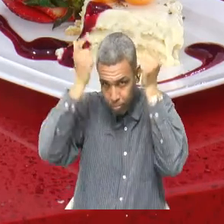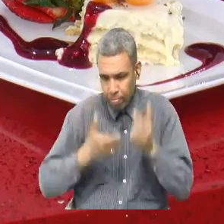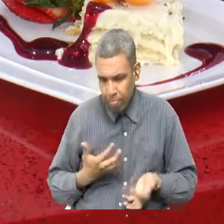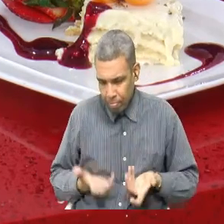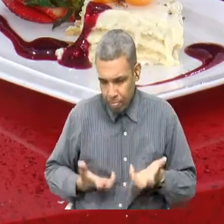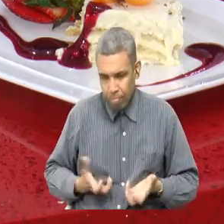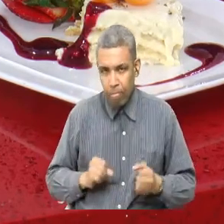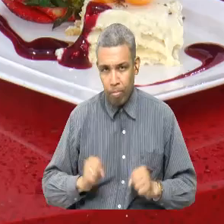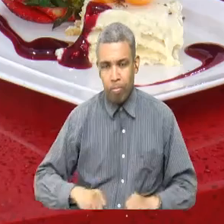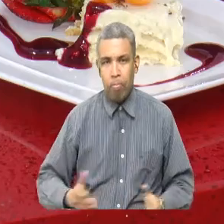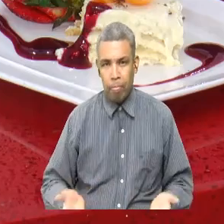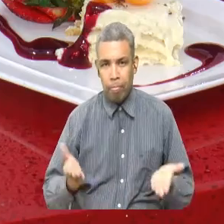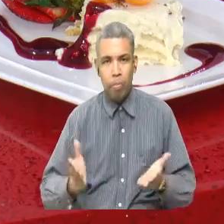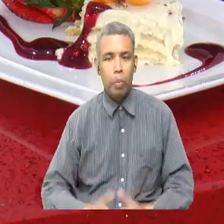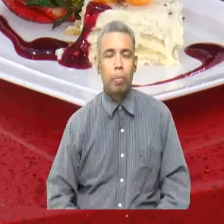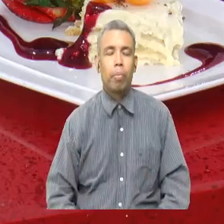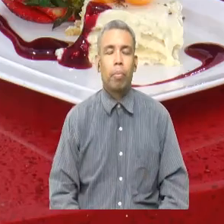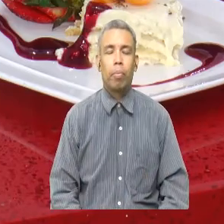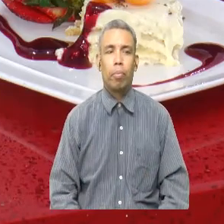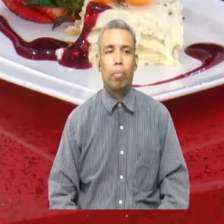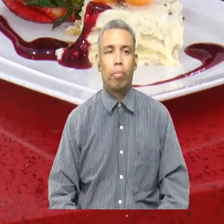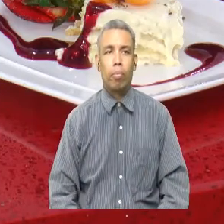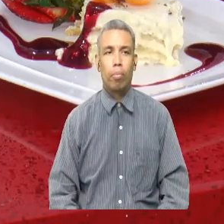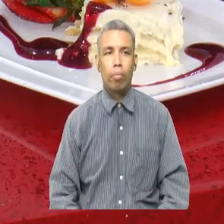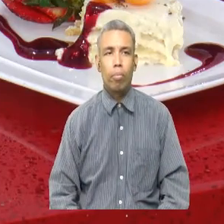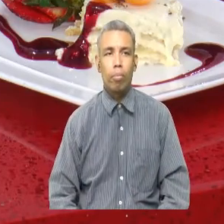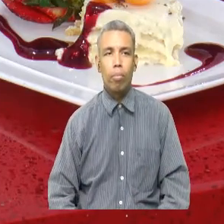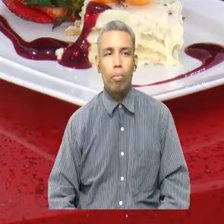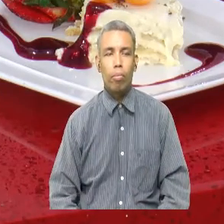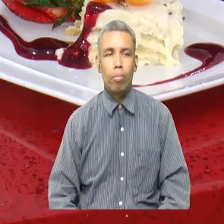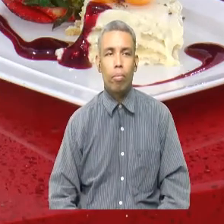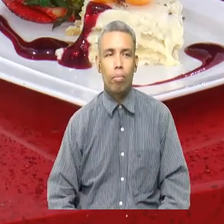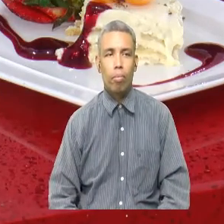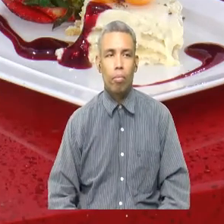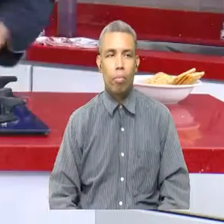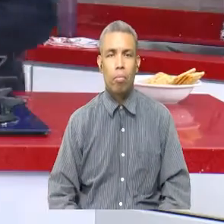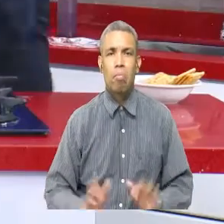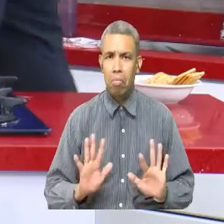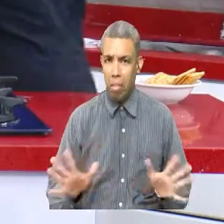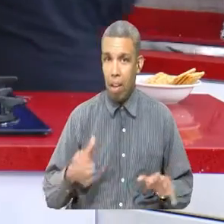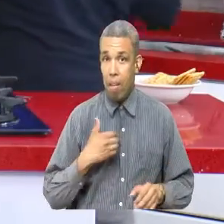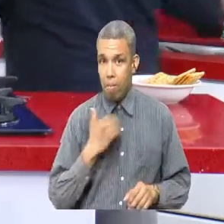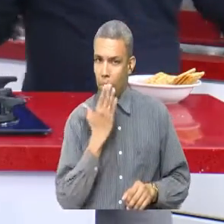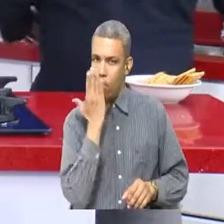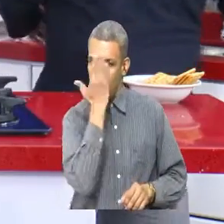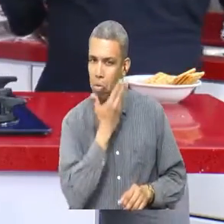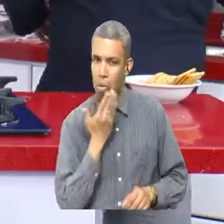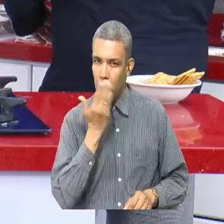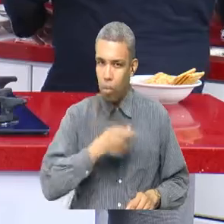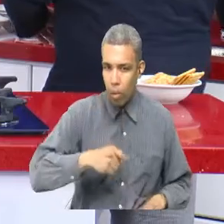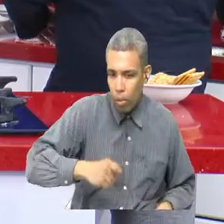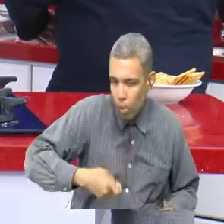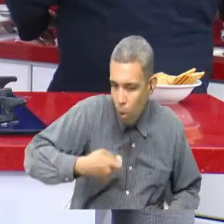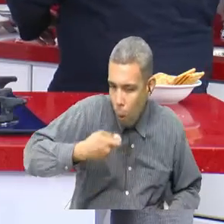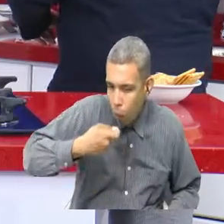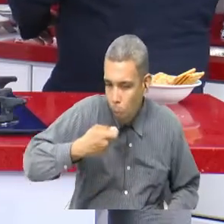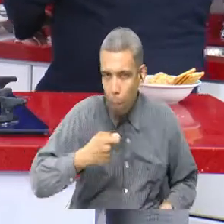televidentes. Bueno, ya aquí estamos nosotros. Yo creo que llega como el momento de ir probando. Claro, ya permítame. Se ve deliciosa la